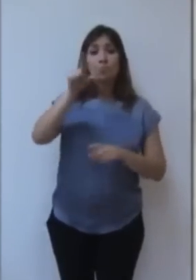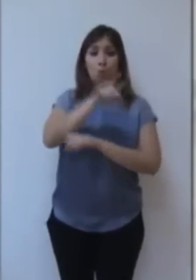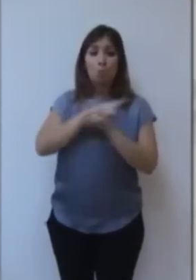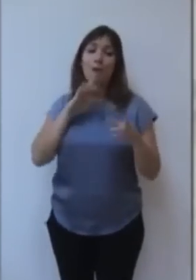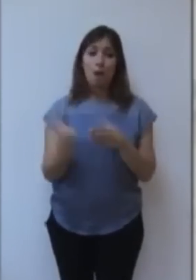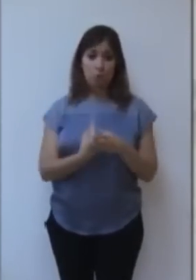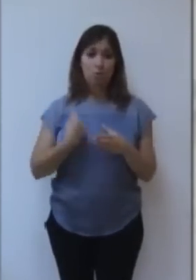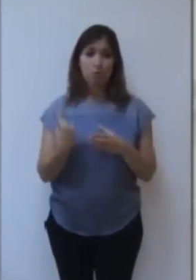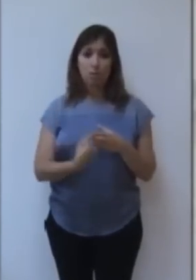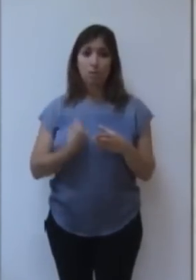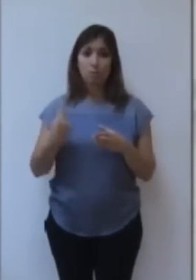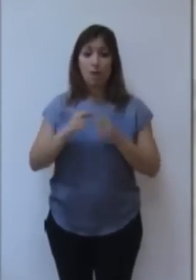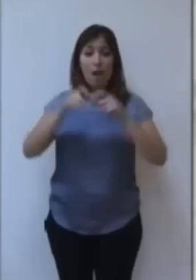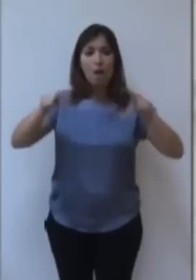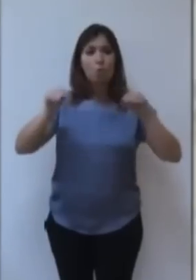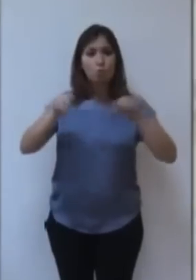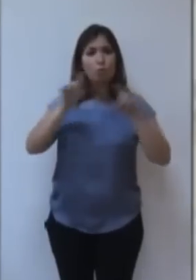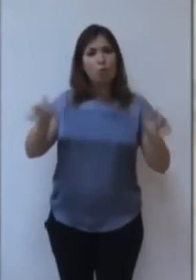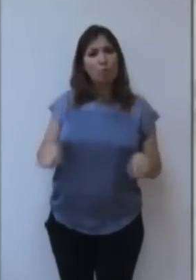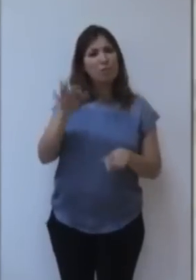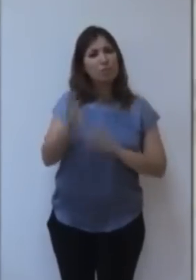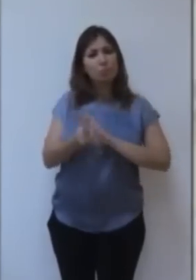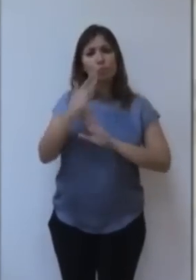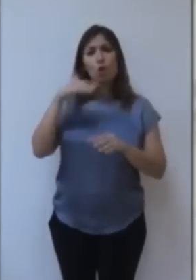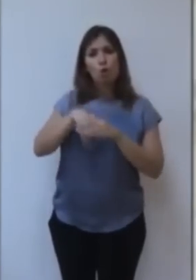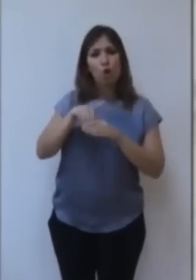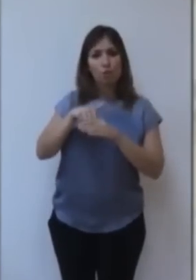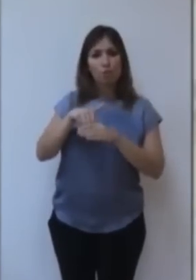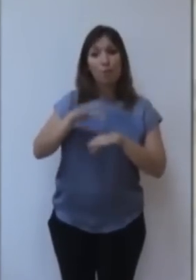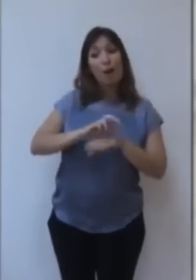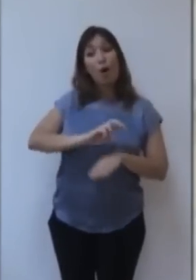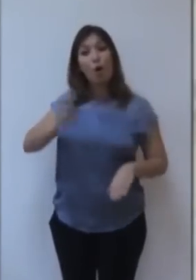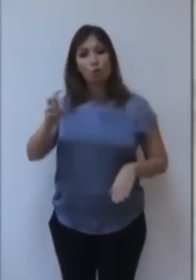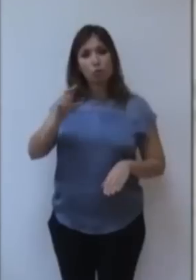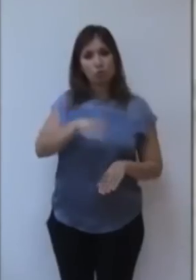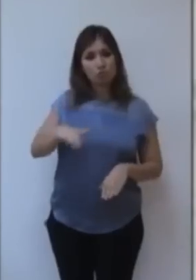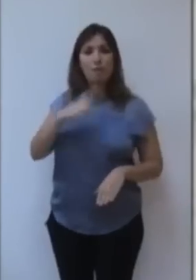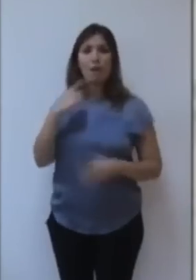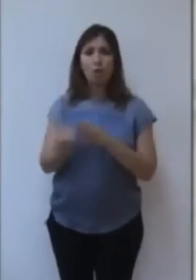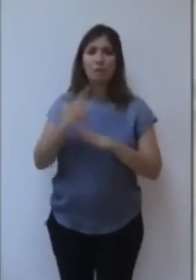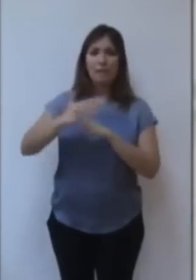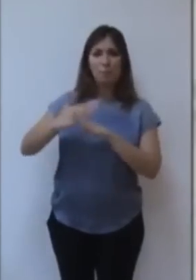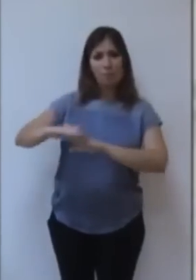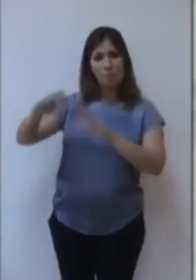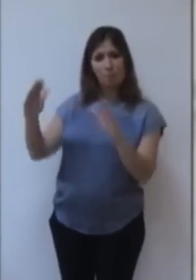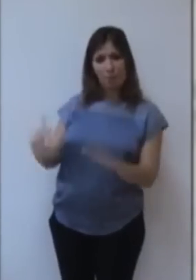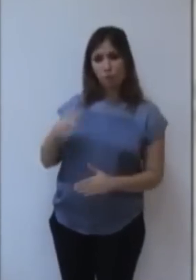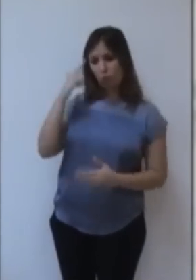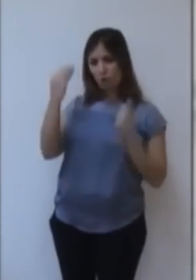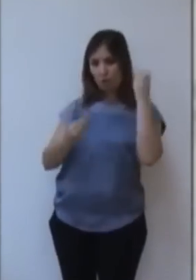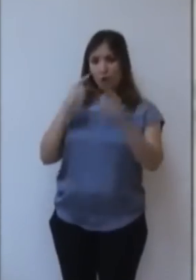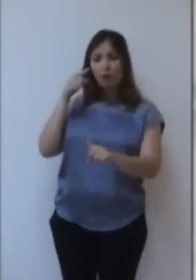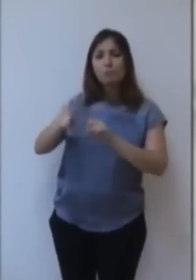del autismo en el aula de informática han desarrollado contenidos para otros niños con autismo con menor nivel cognitivo para que